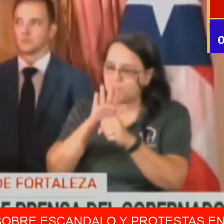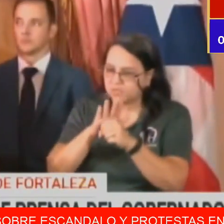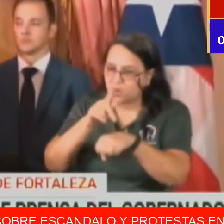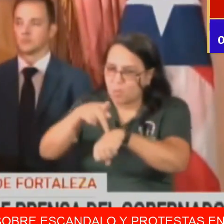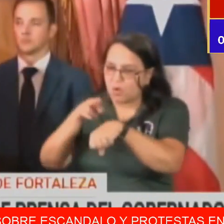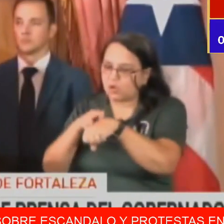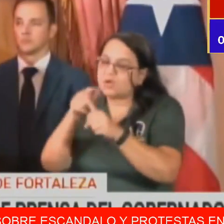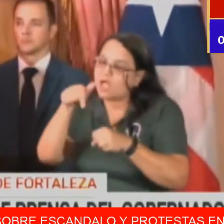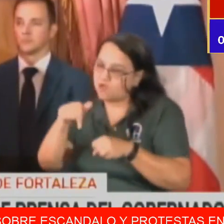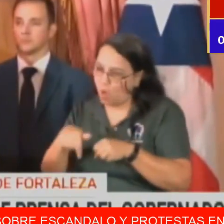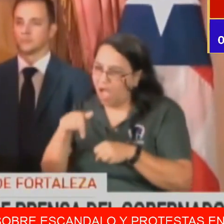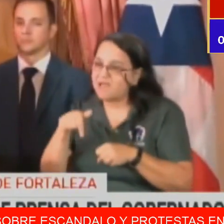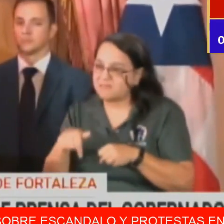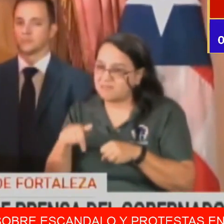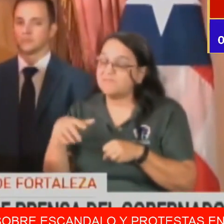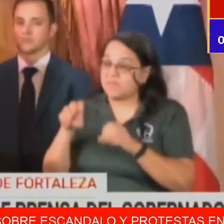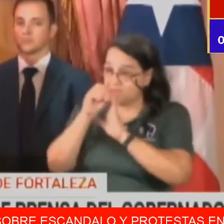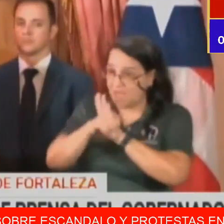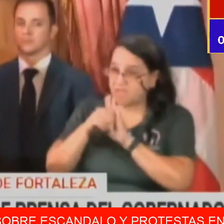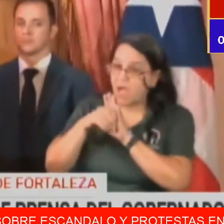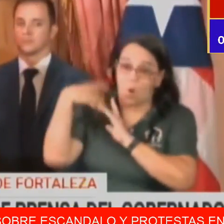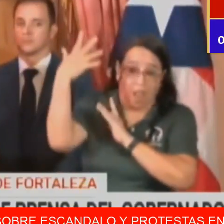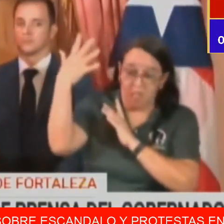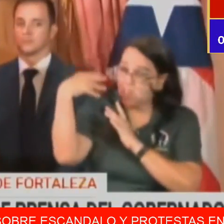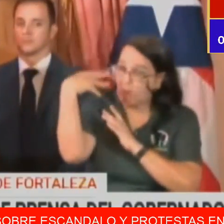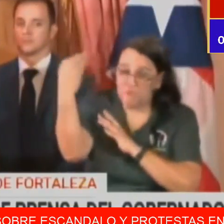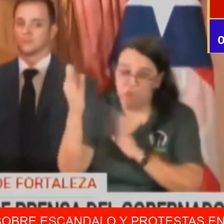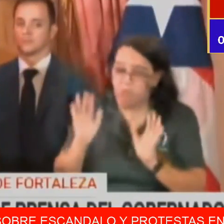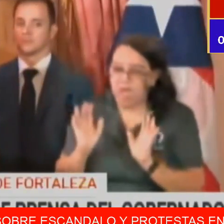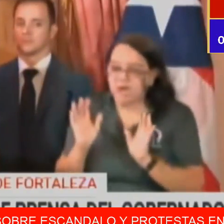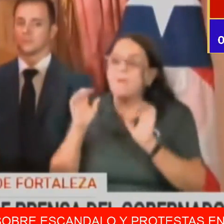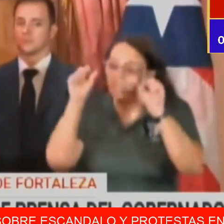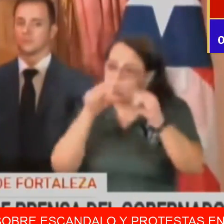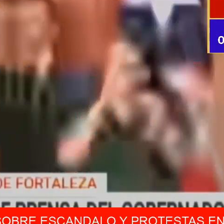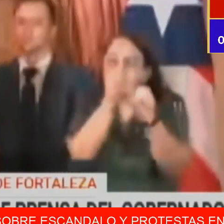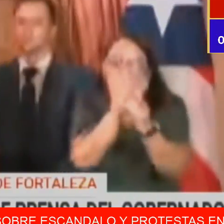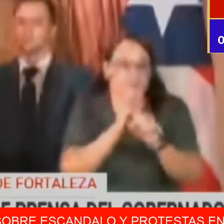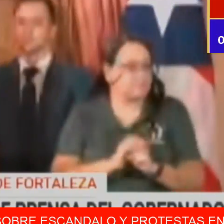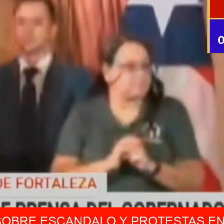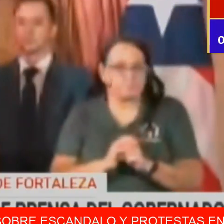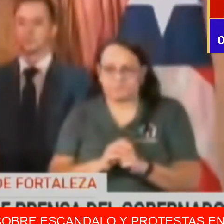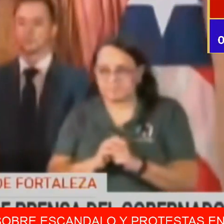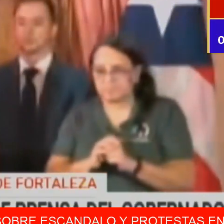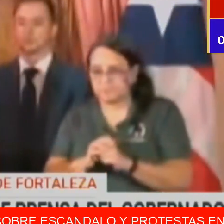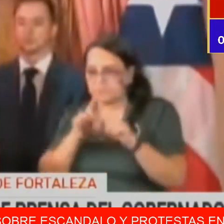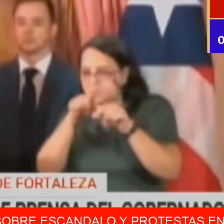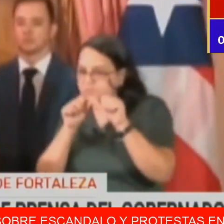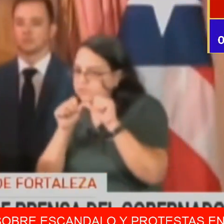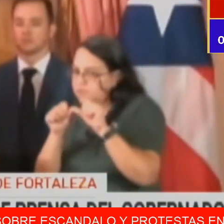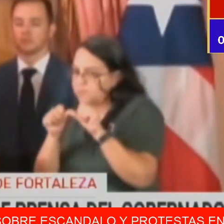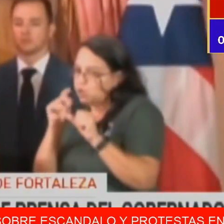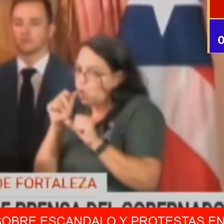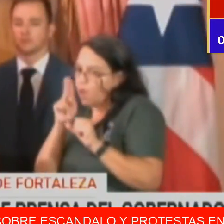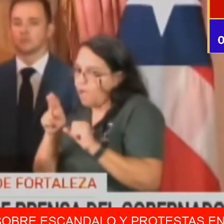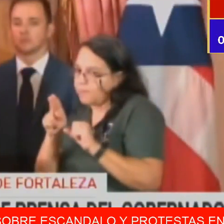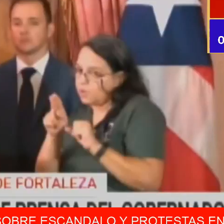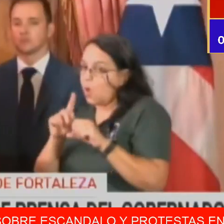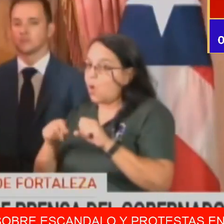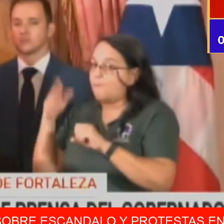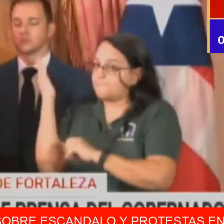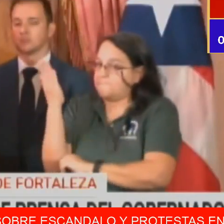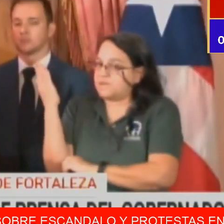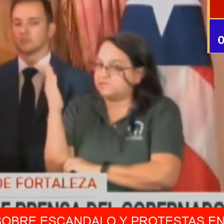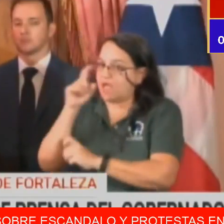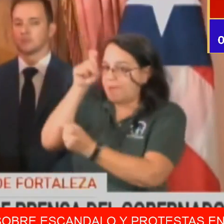aquí y los puertorriqueños allá los podamos cumplir. ¿Tiene un seguimiento? Sí, un seguimiento rapidito, pero un